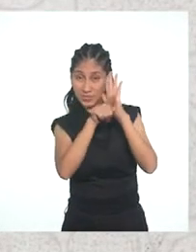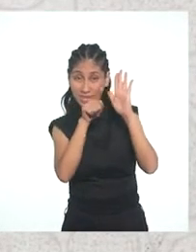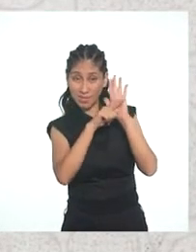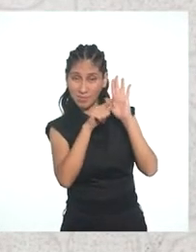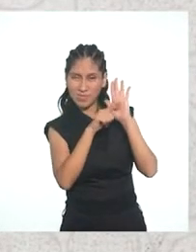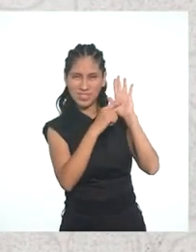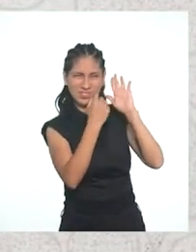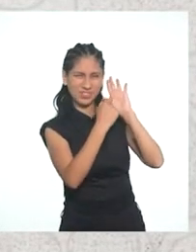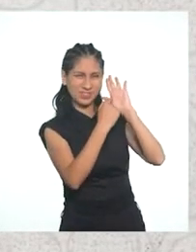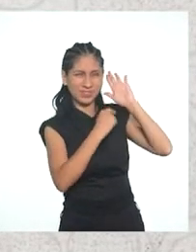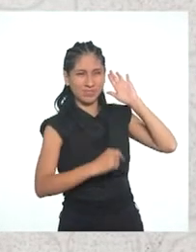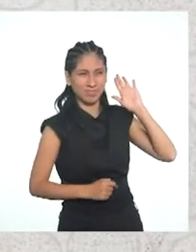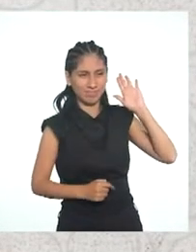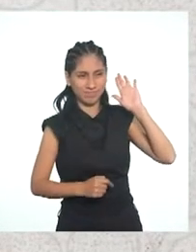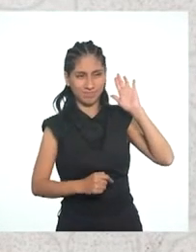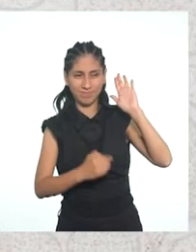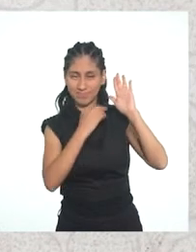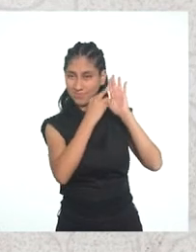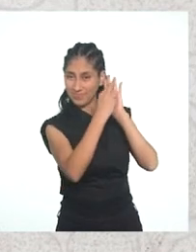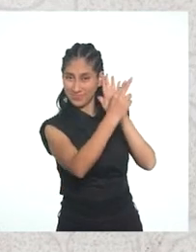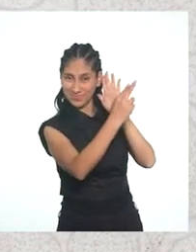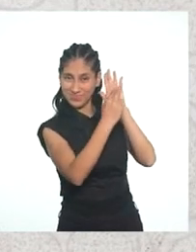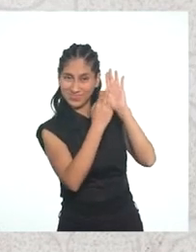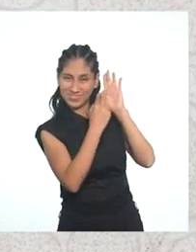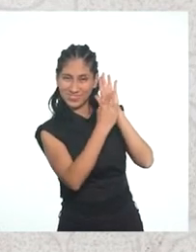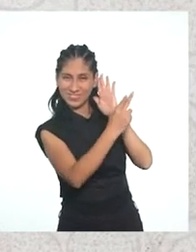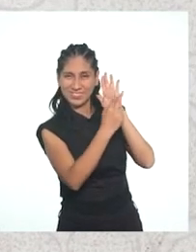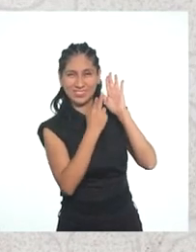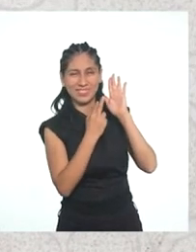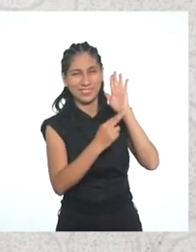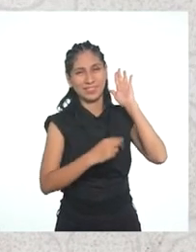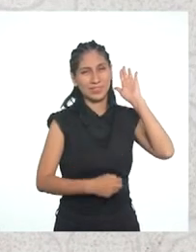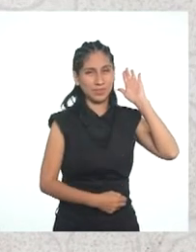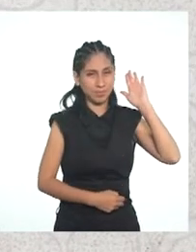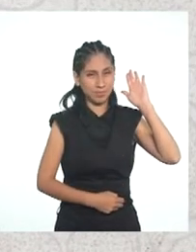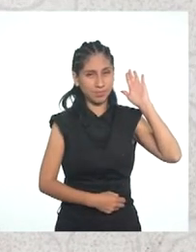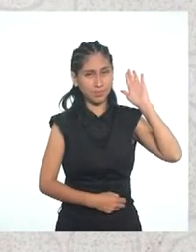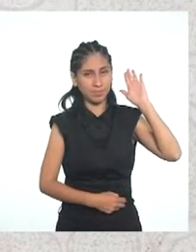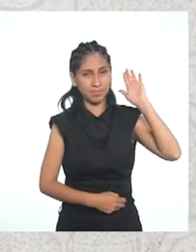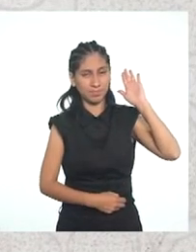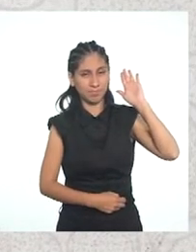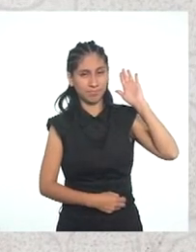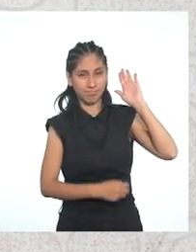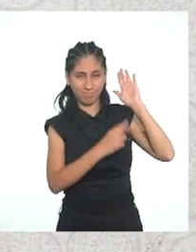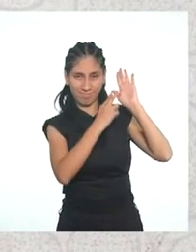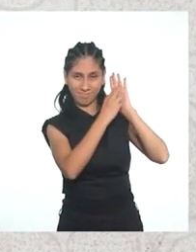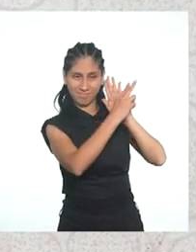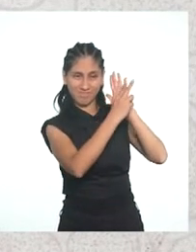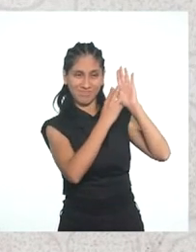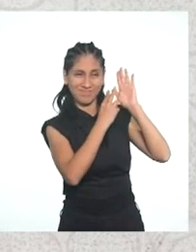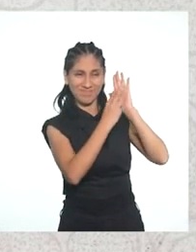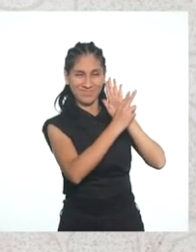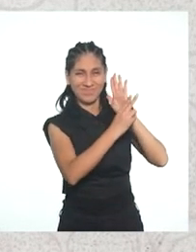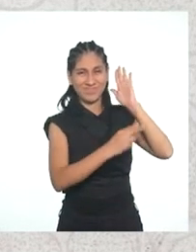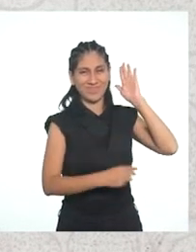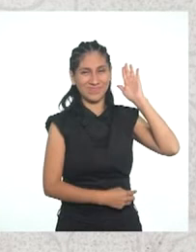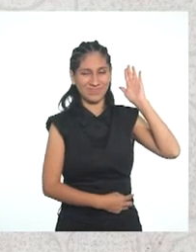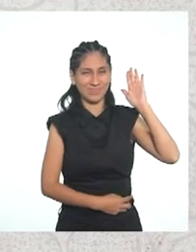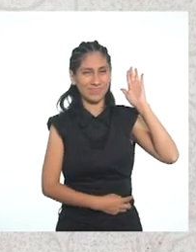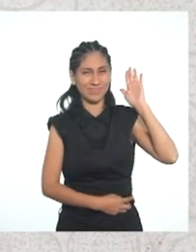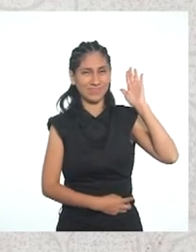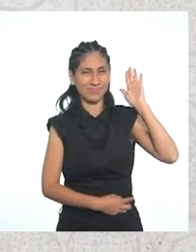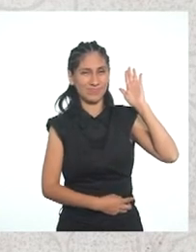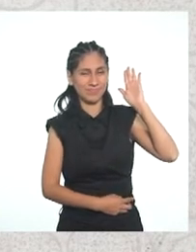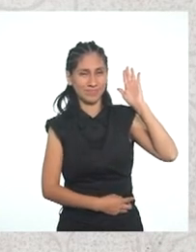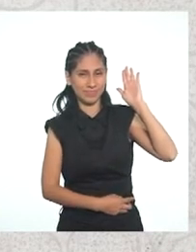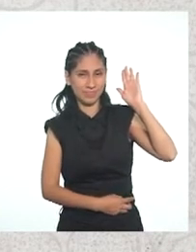etanol, que es producto de la fermentación de la levadura Saccharomyces cerevisiae, la